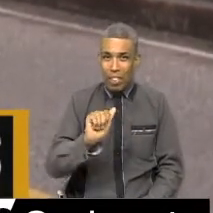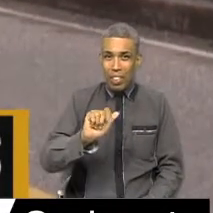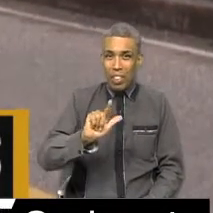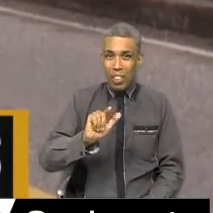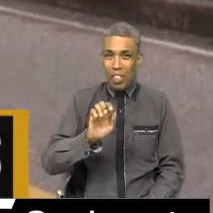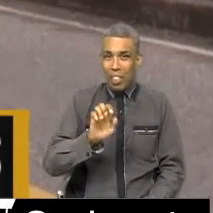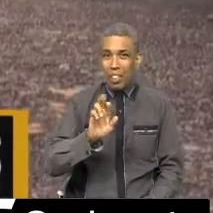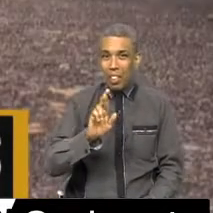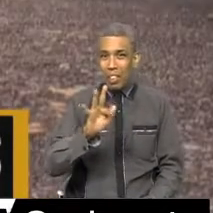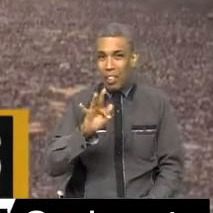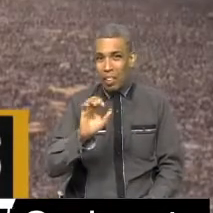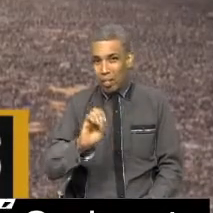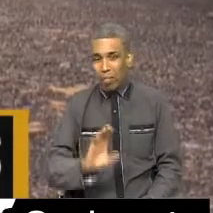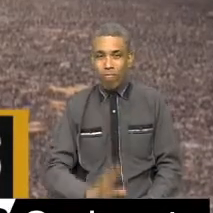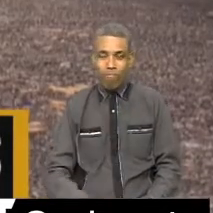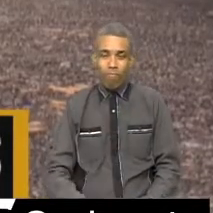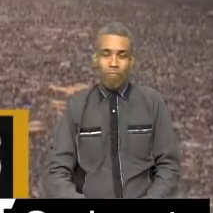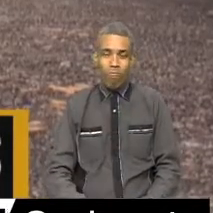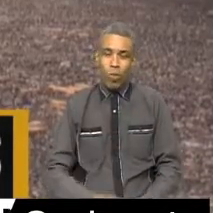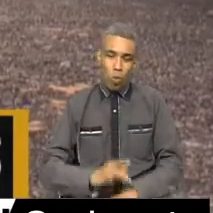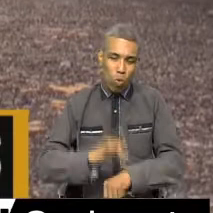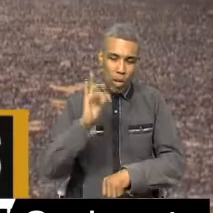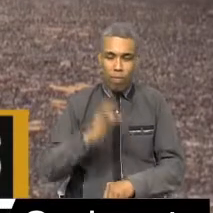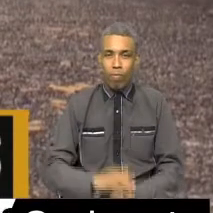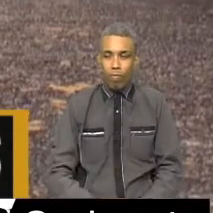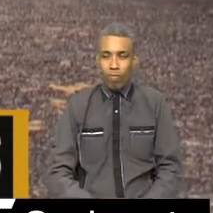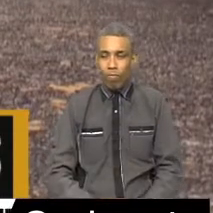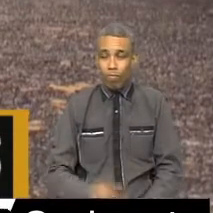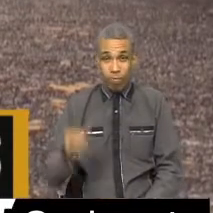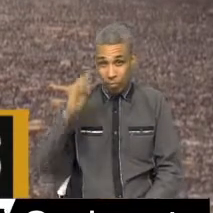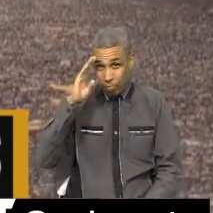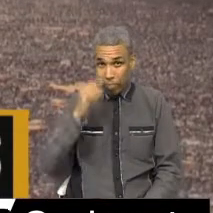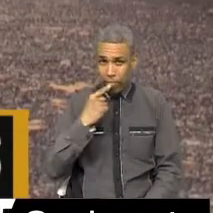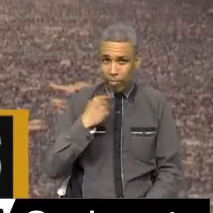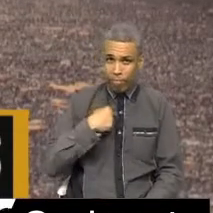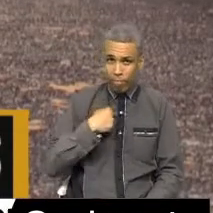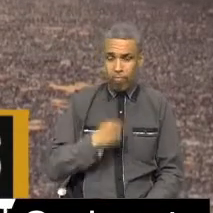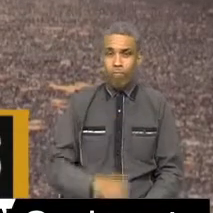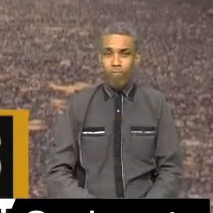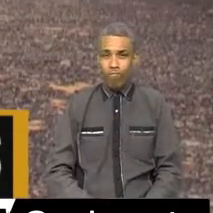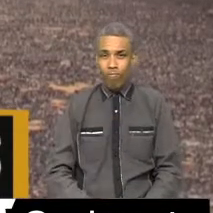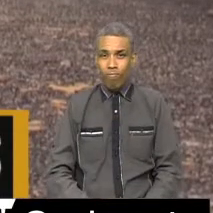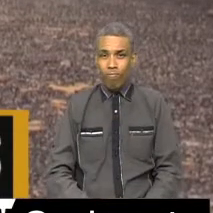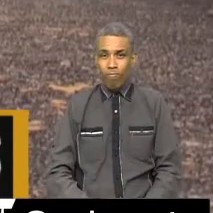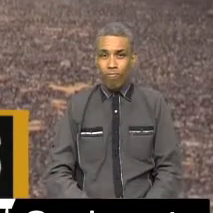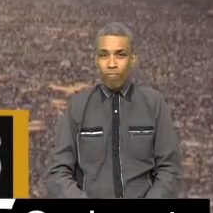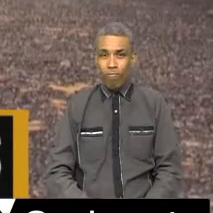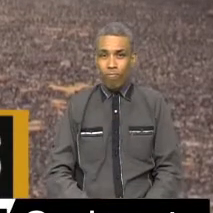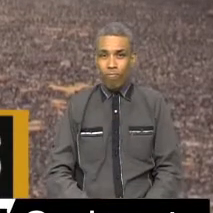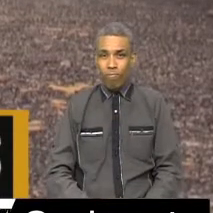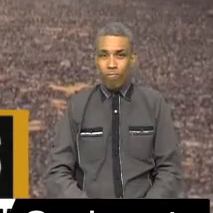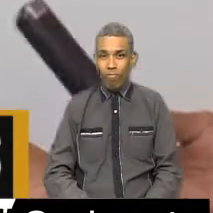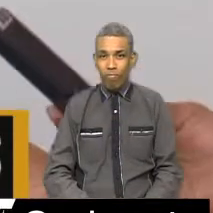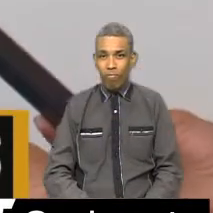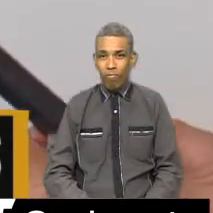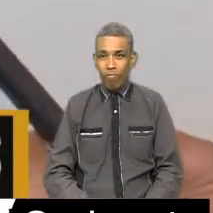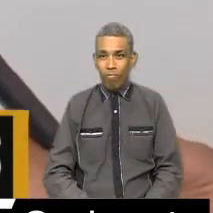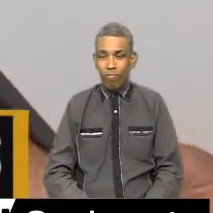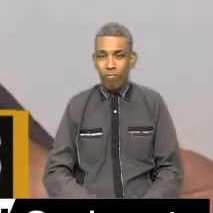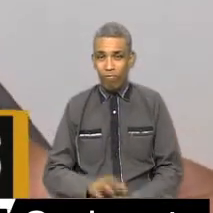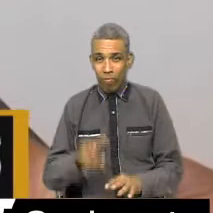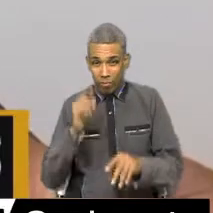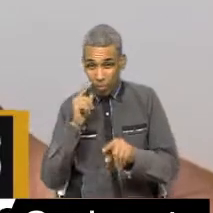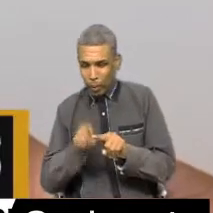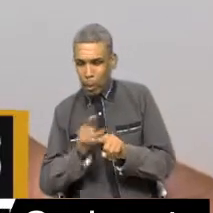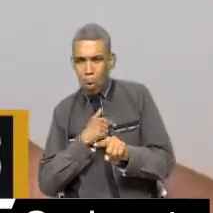es Río Negro, San Alberto, La Lizama. Dijo el uniformado que transbordo por el sector de la represa aún no están autorizados.